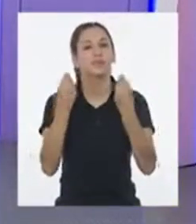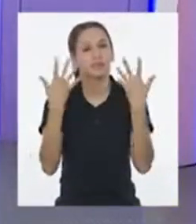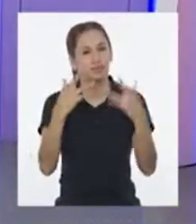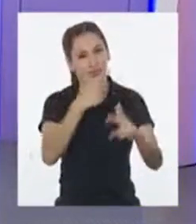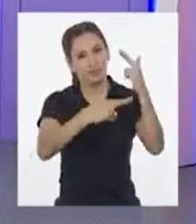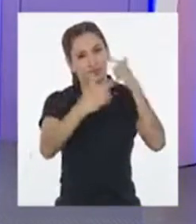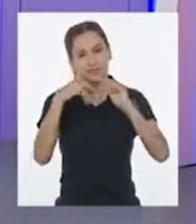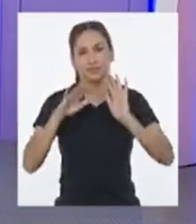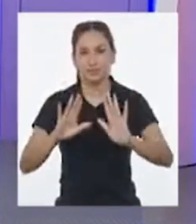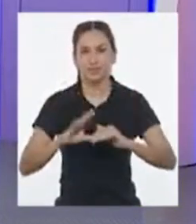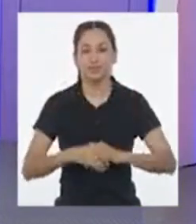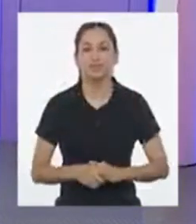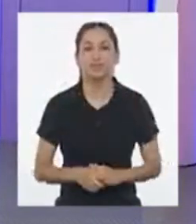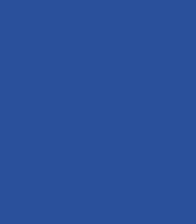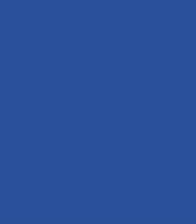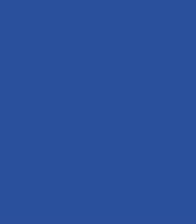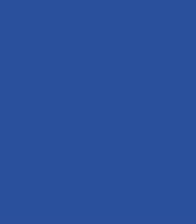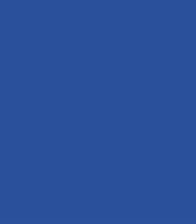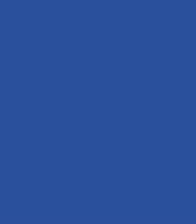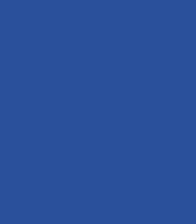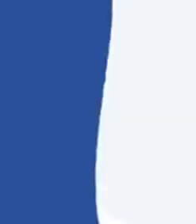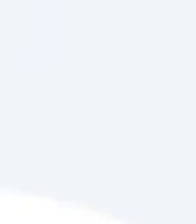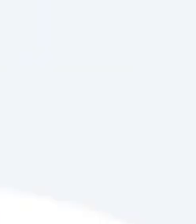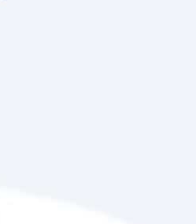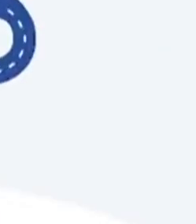vayan porque ya regresamos.